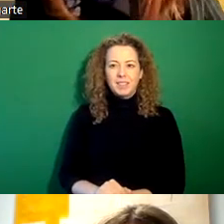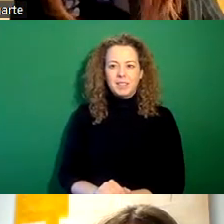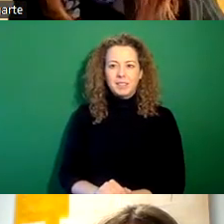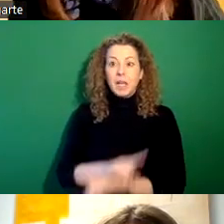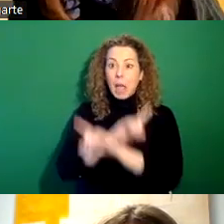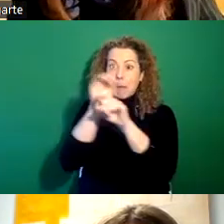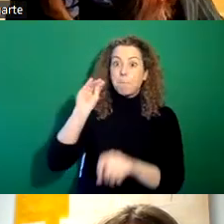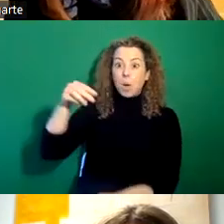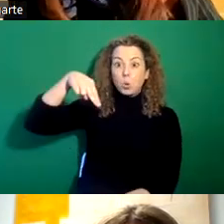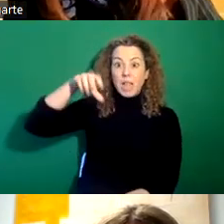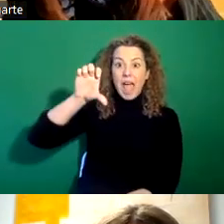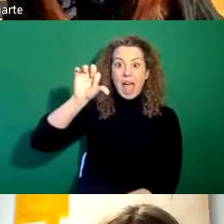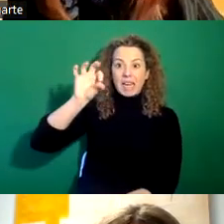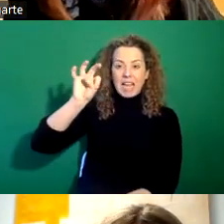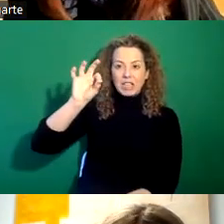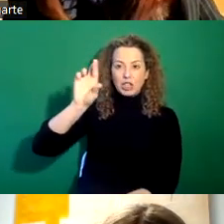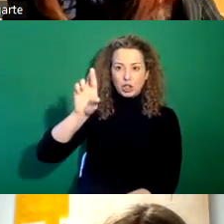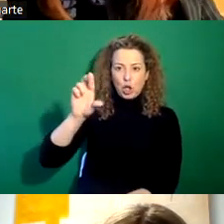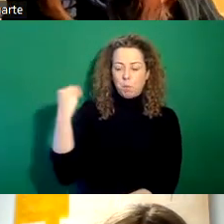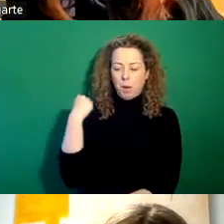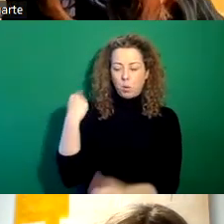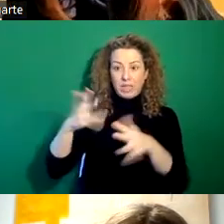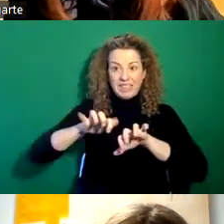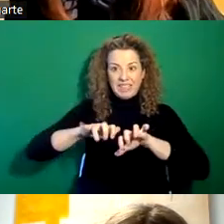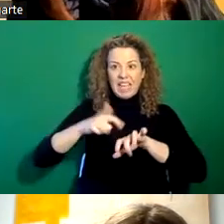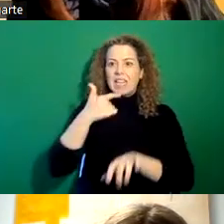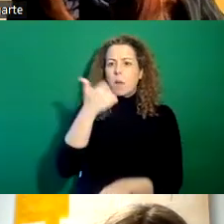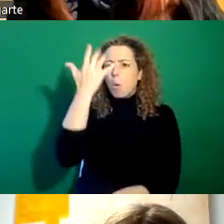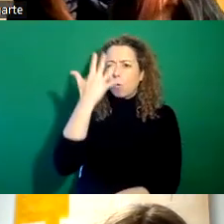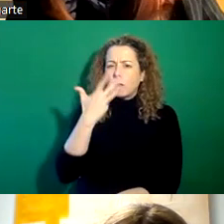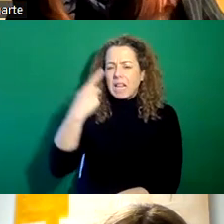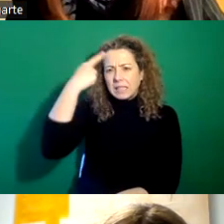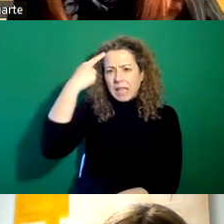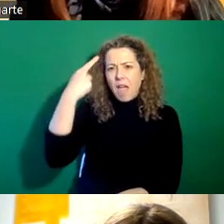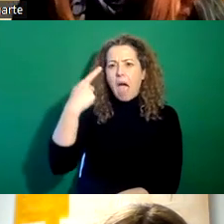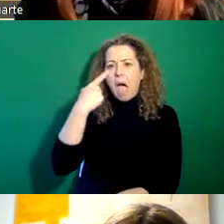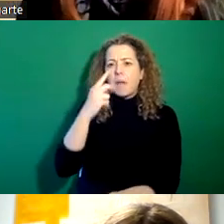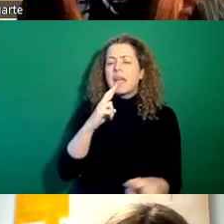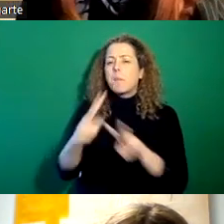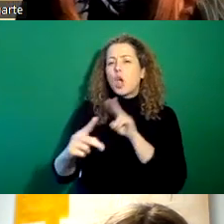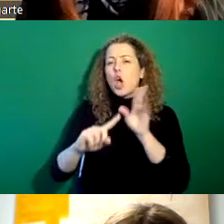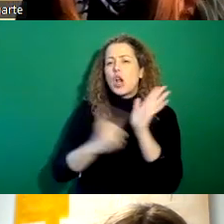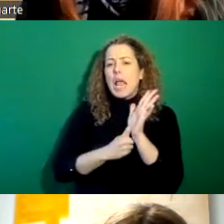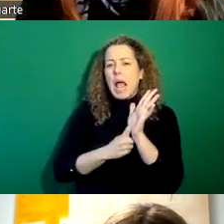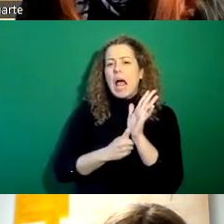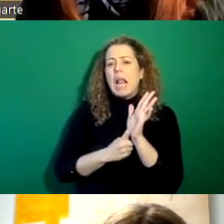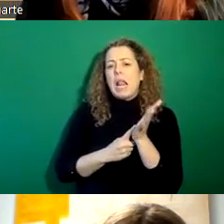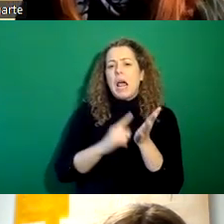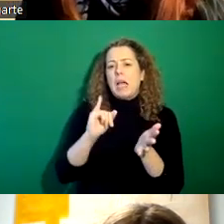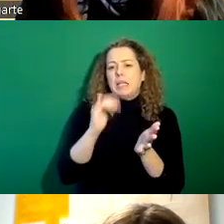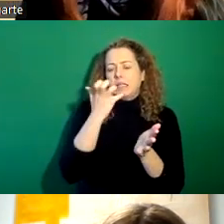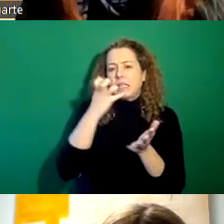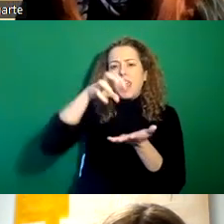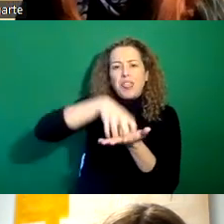para Néstor. Preguntan, dice, me gustaría saber qué repercusión legal puede tener que el centro